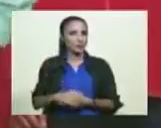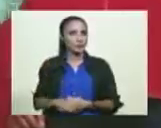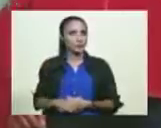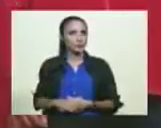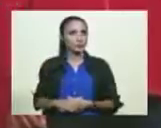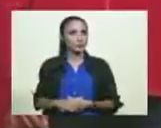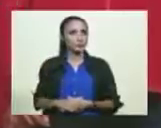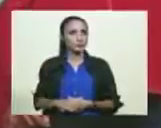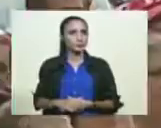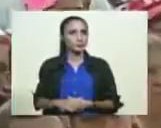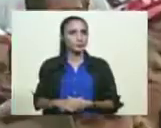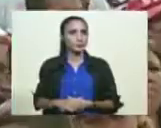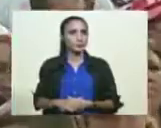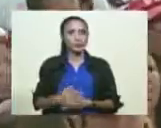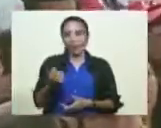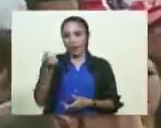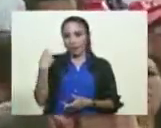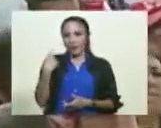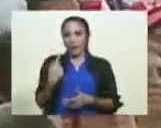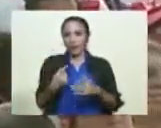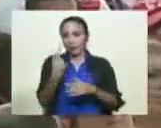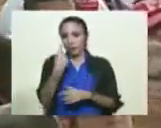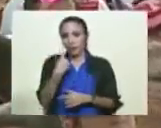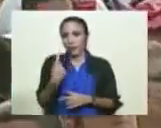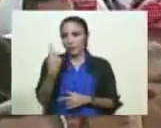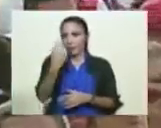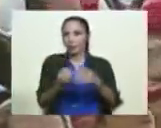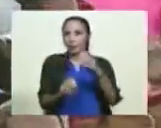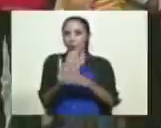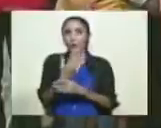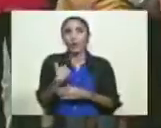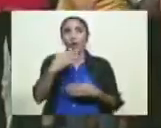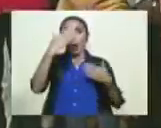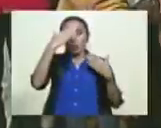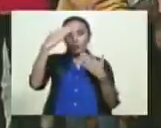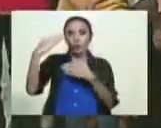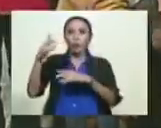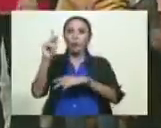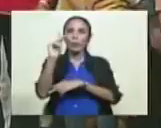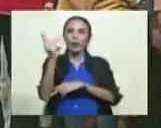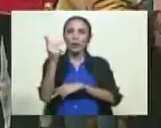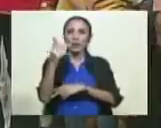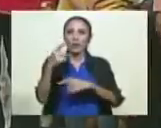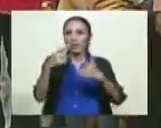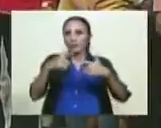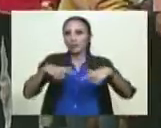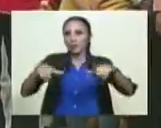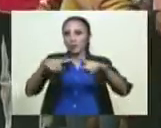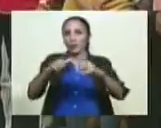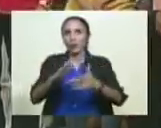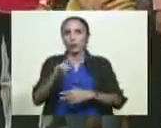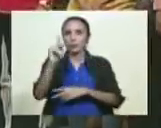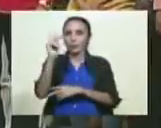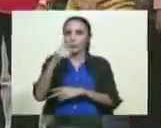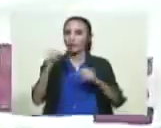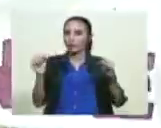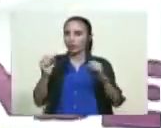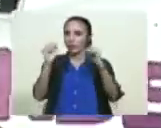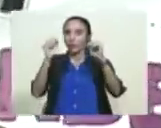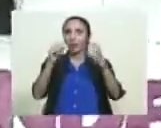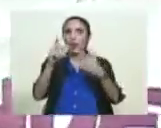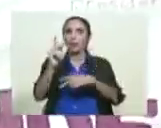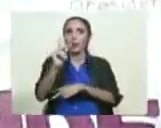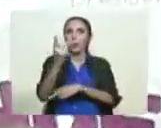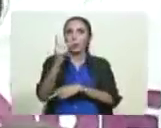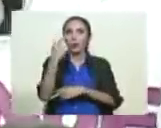Primero de mayo fue ayer. Saludo a la gente de la parroquia Urimare. ¡Que viva Urimare, carajo!